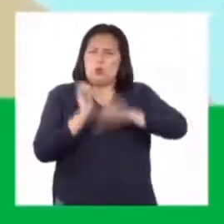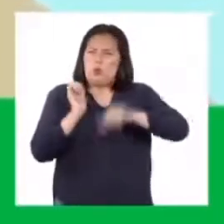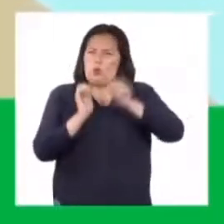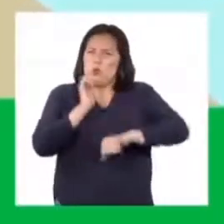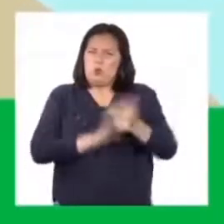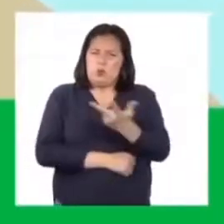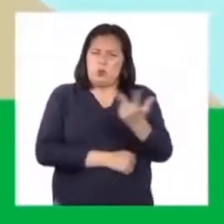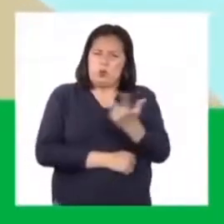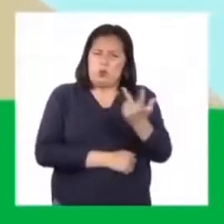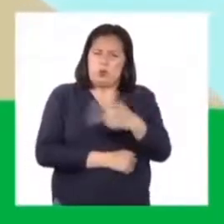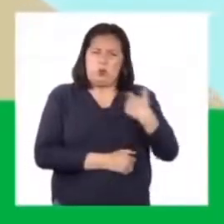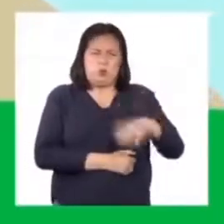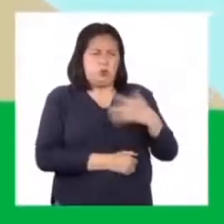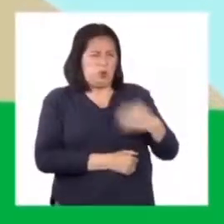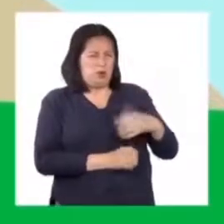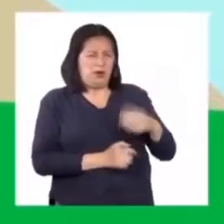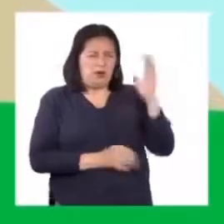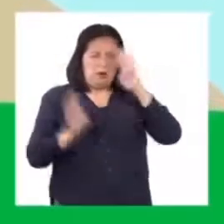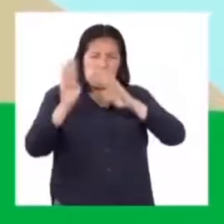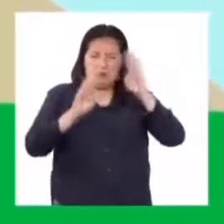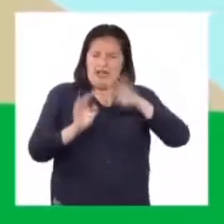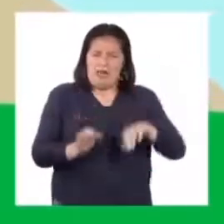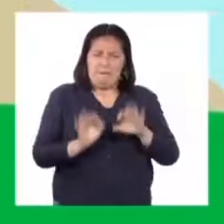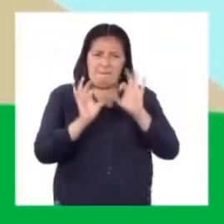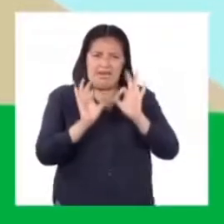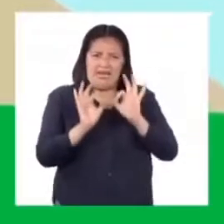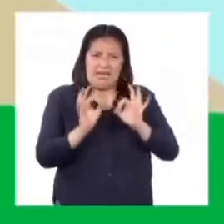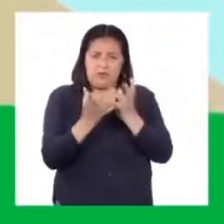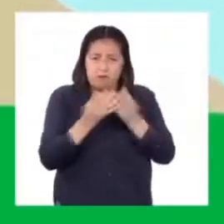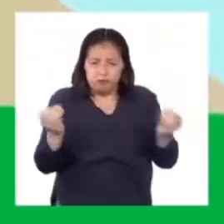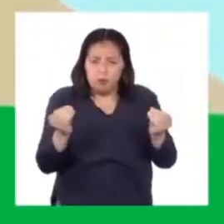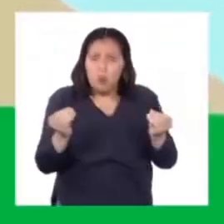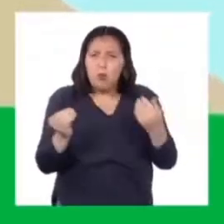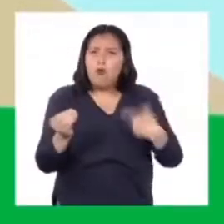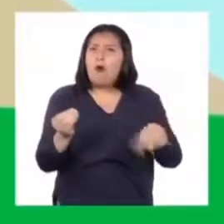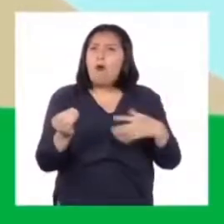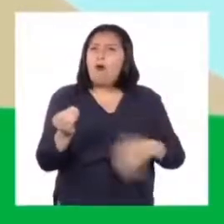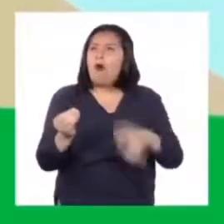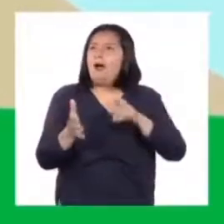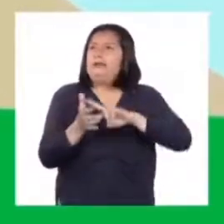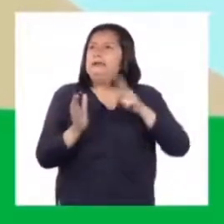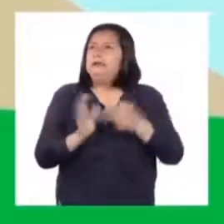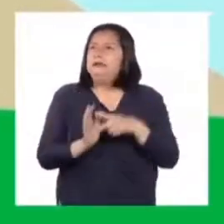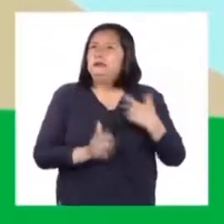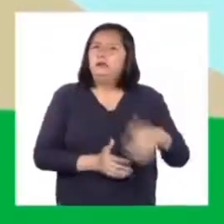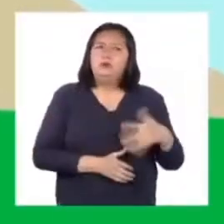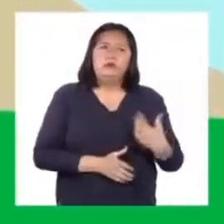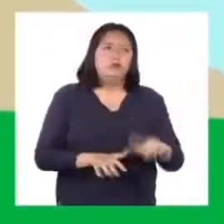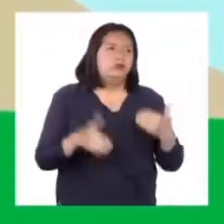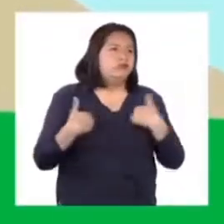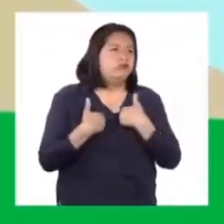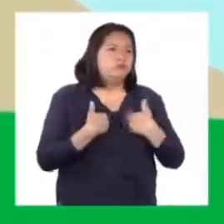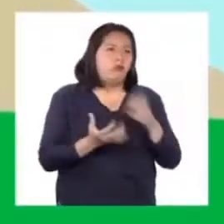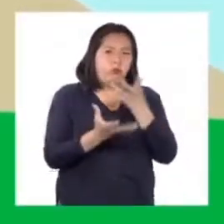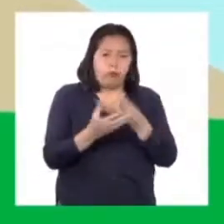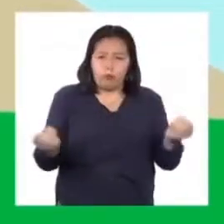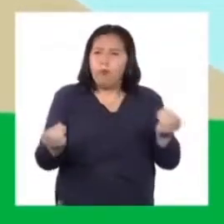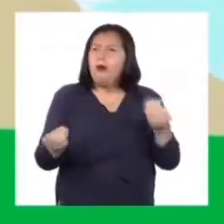preocupados por la frase riesgo de extinción, lo cual significa que estos animales pueden